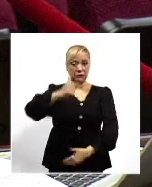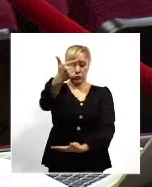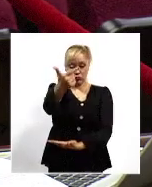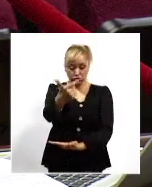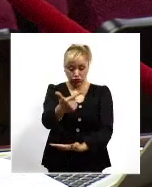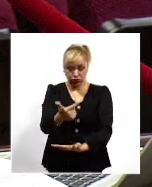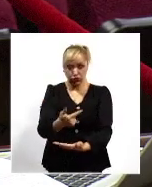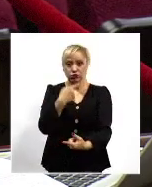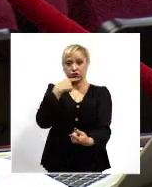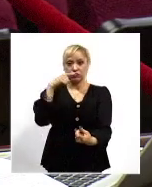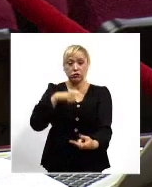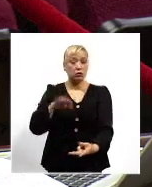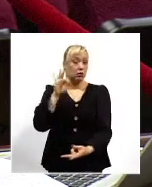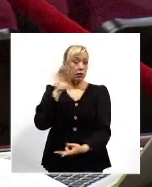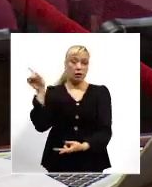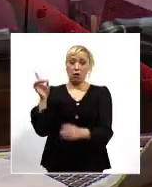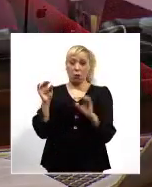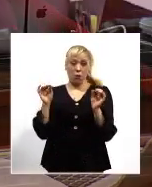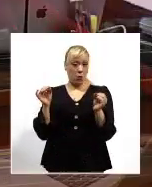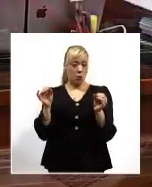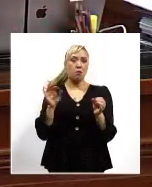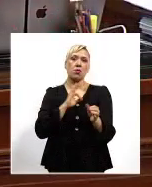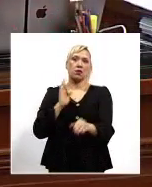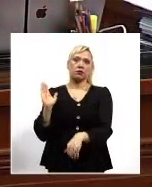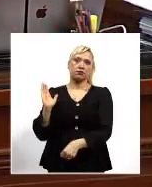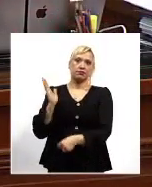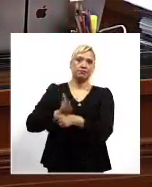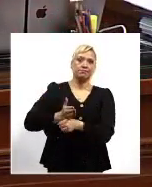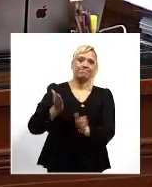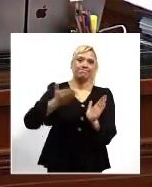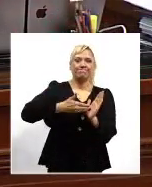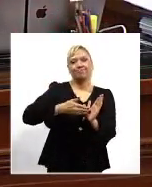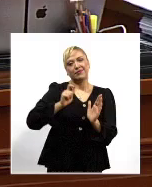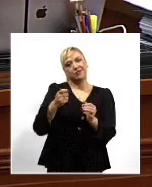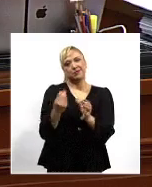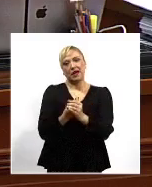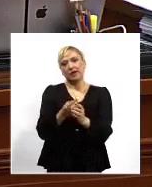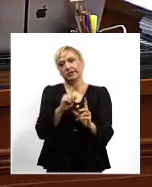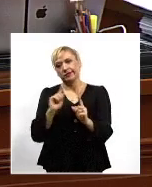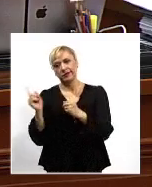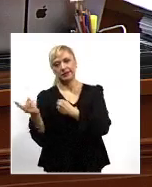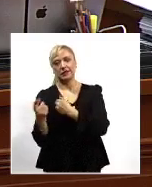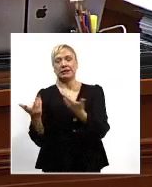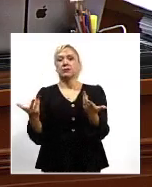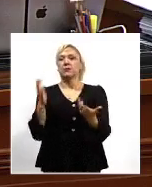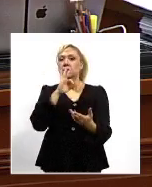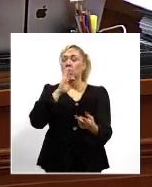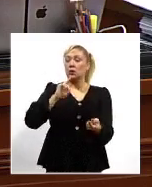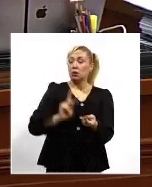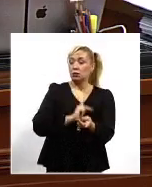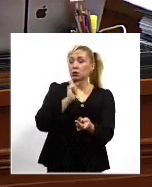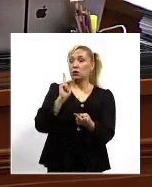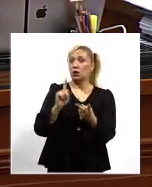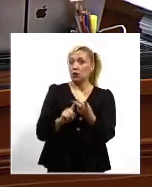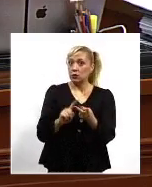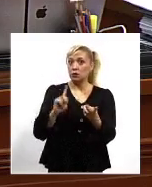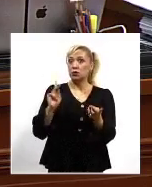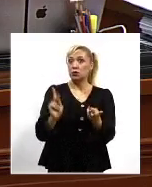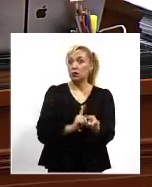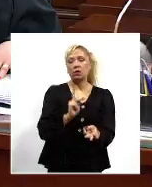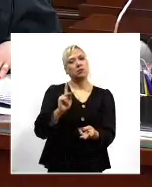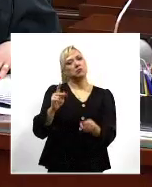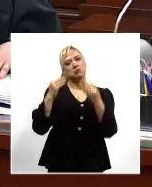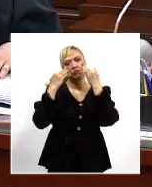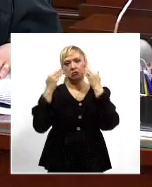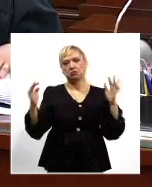y en caso de no hacerlo será sancionado con amonestación privada, en caso de reincidencia con amonestación pública. Con el apoyo del